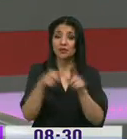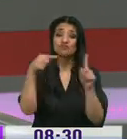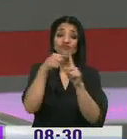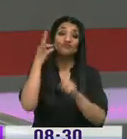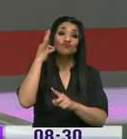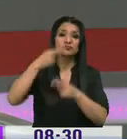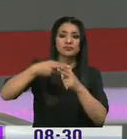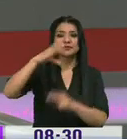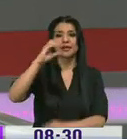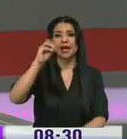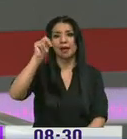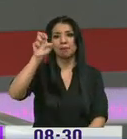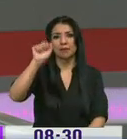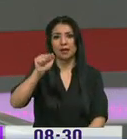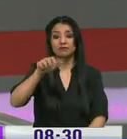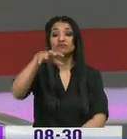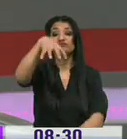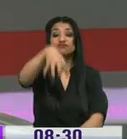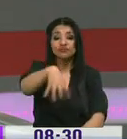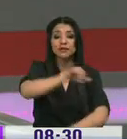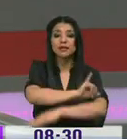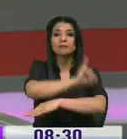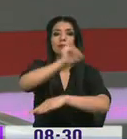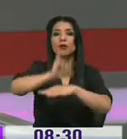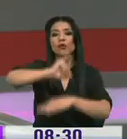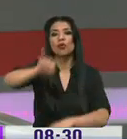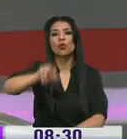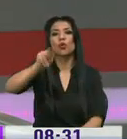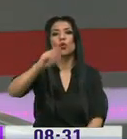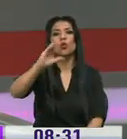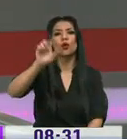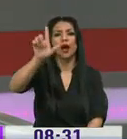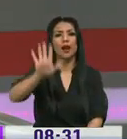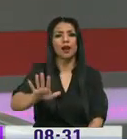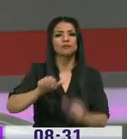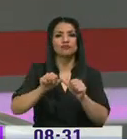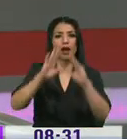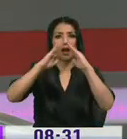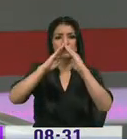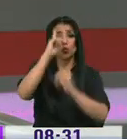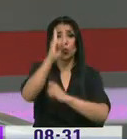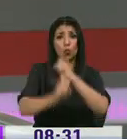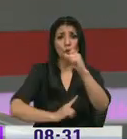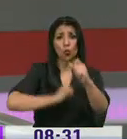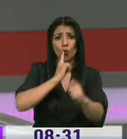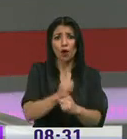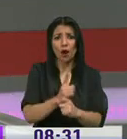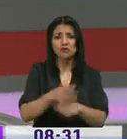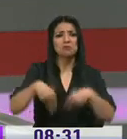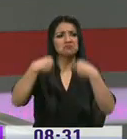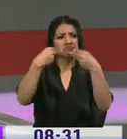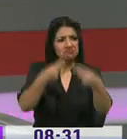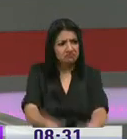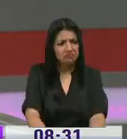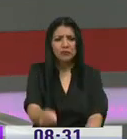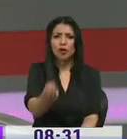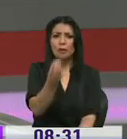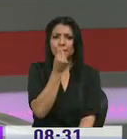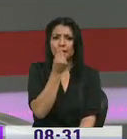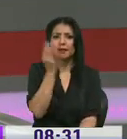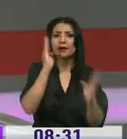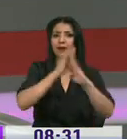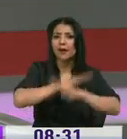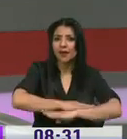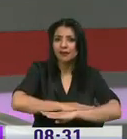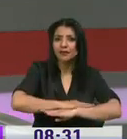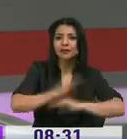ella vive en el Juncal, allá en la provincia de Imbabura, y saben que por más de un año ha brindado techo y comida sin ningún costo alguno a